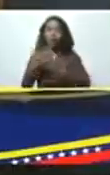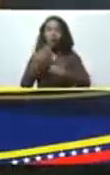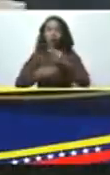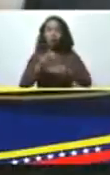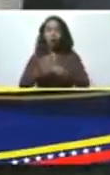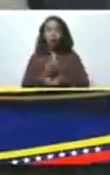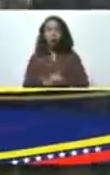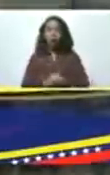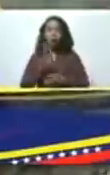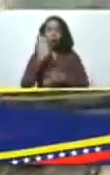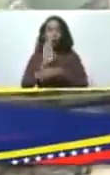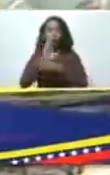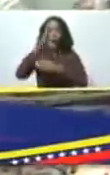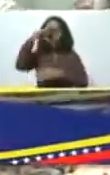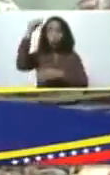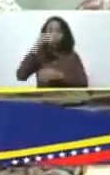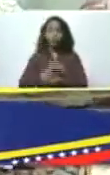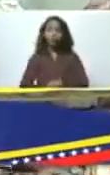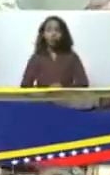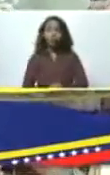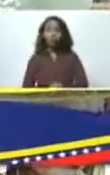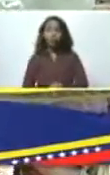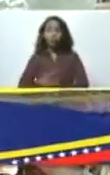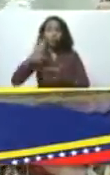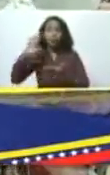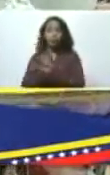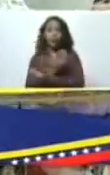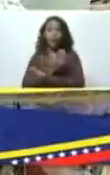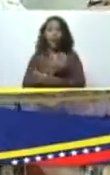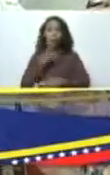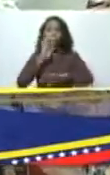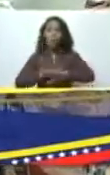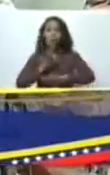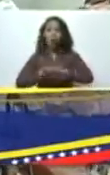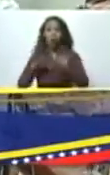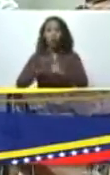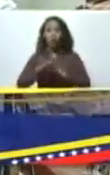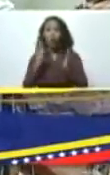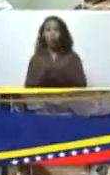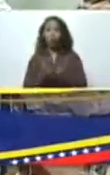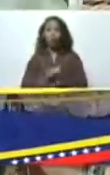cordero. Cordero de Dios, que quita los pecados del mundo.